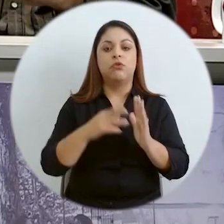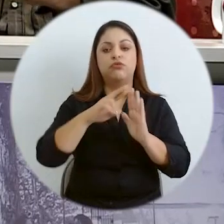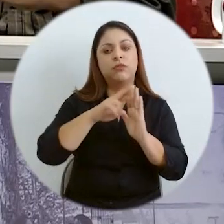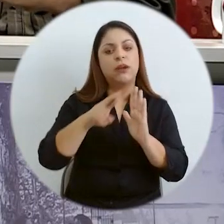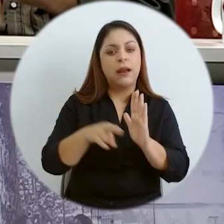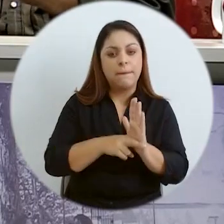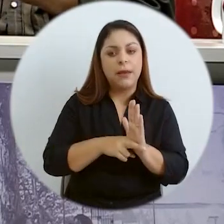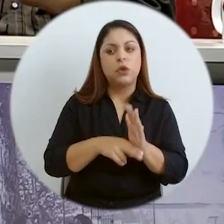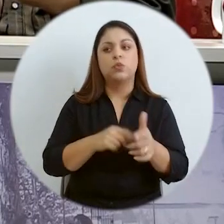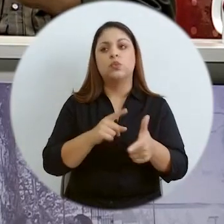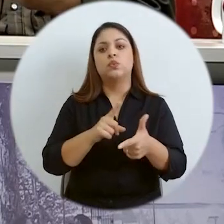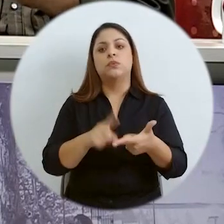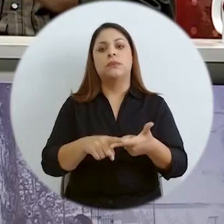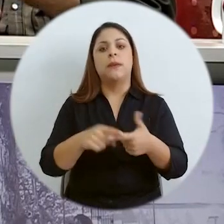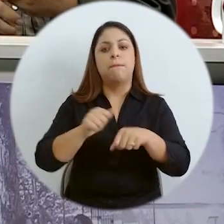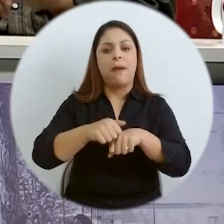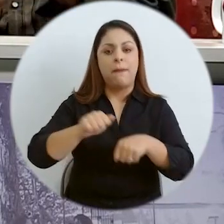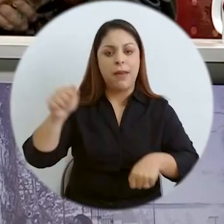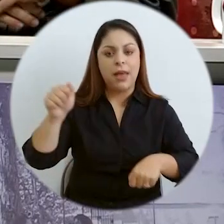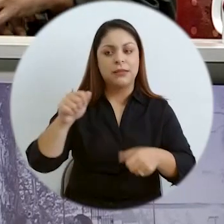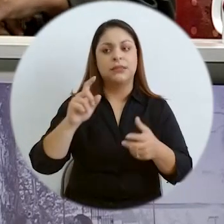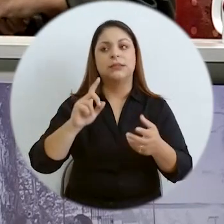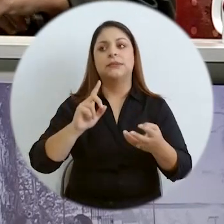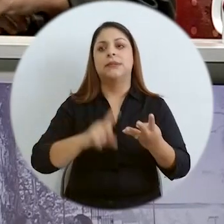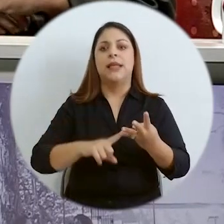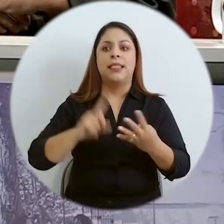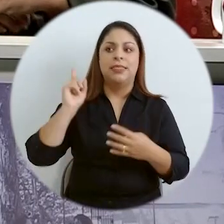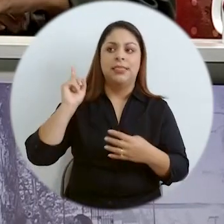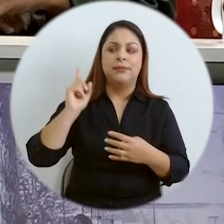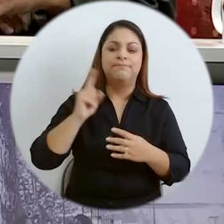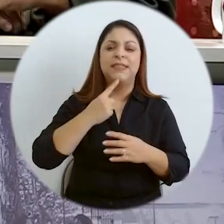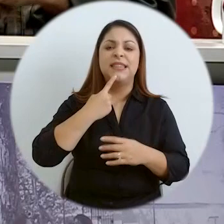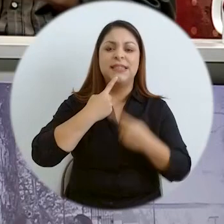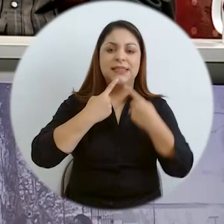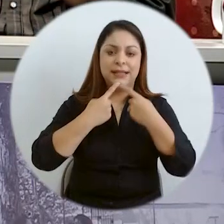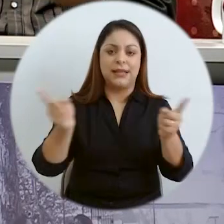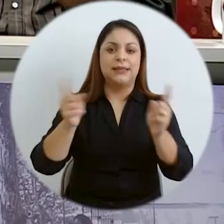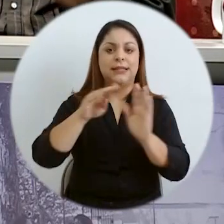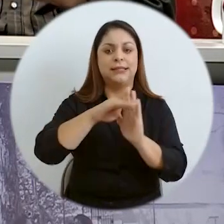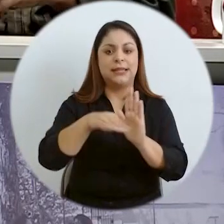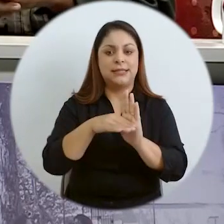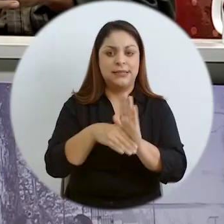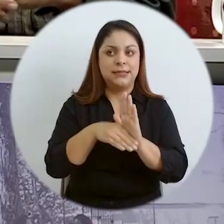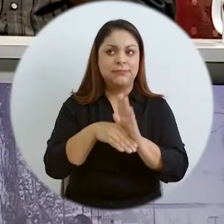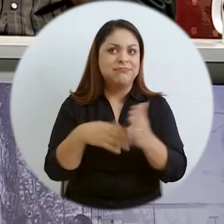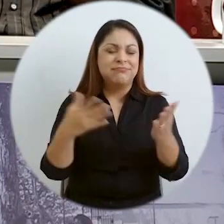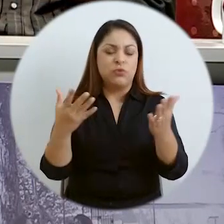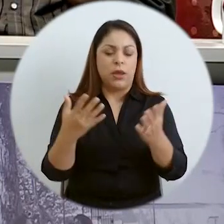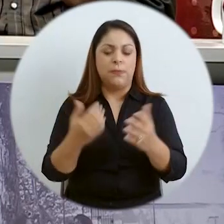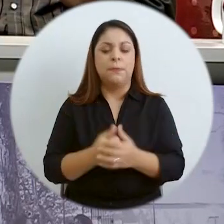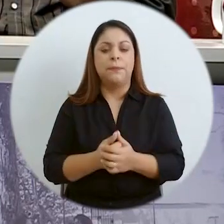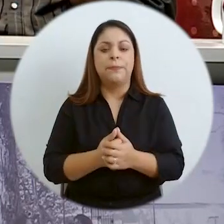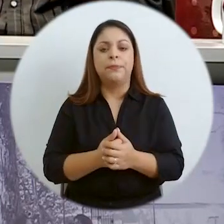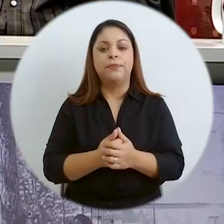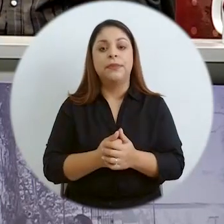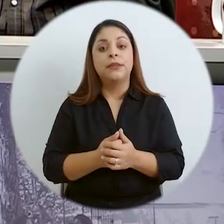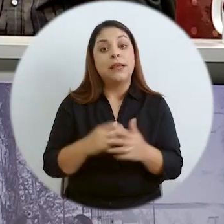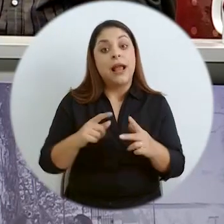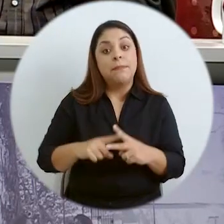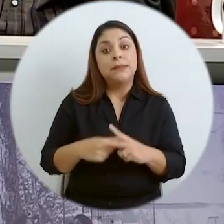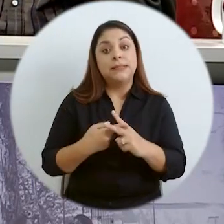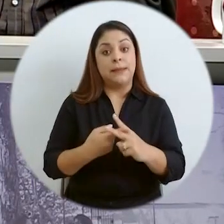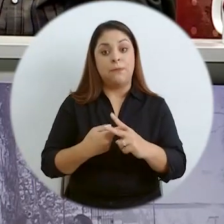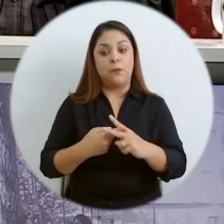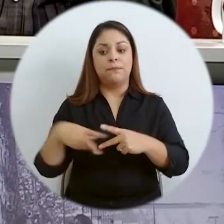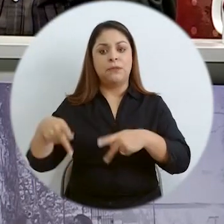de reglamentos, mapas, directrices municipales que establecerían qué es lo que se hace. Entonces, al principio la gente